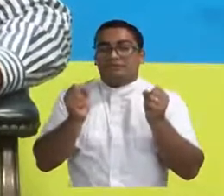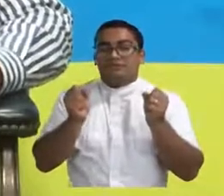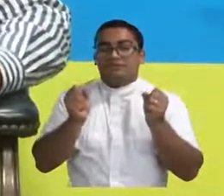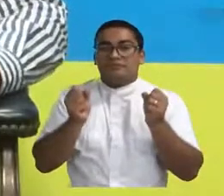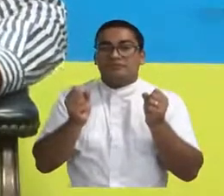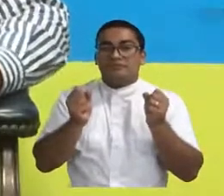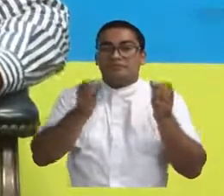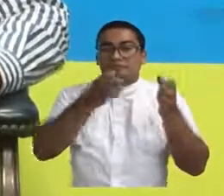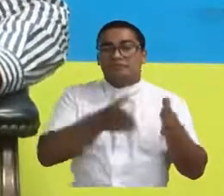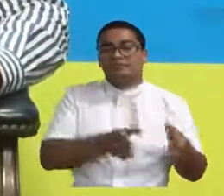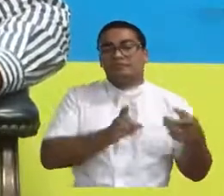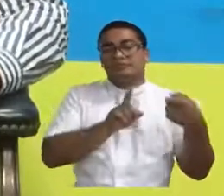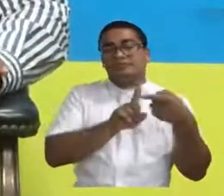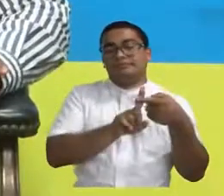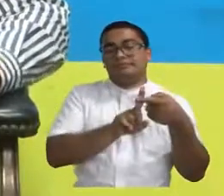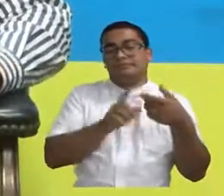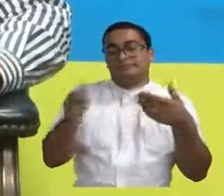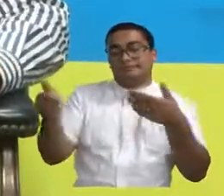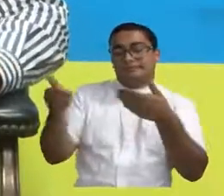cementerio, pues, pero